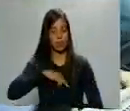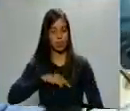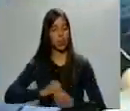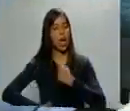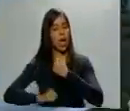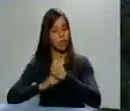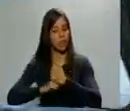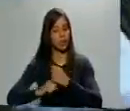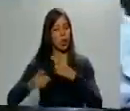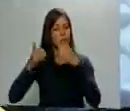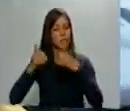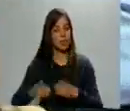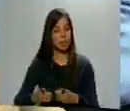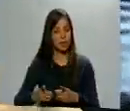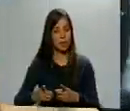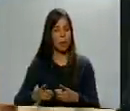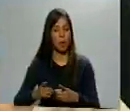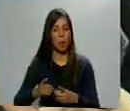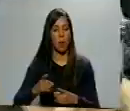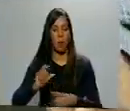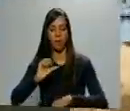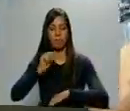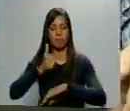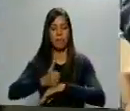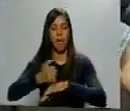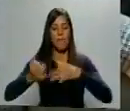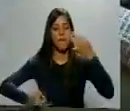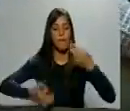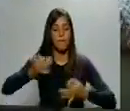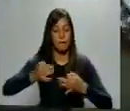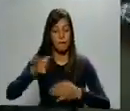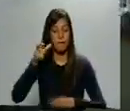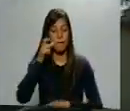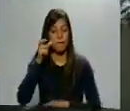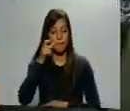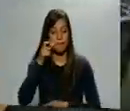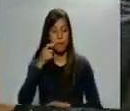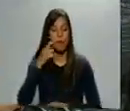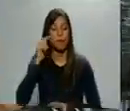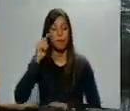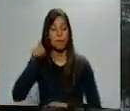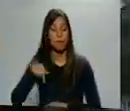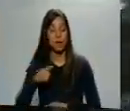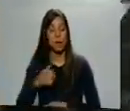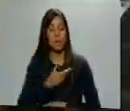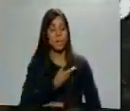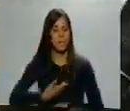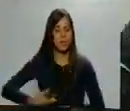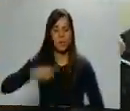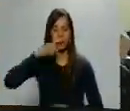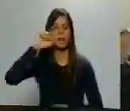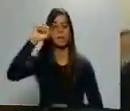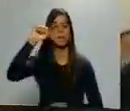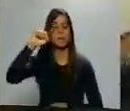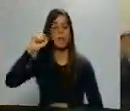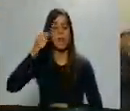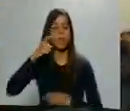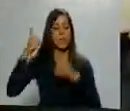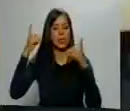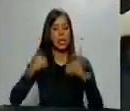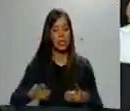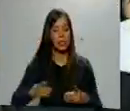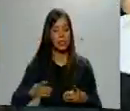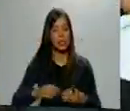la decisión del fiscal, del presidente Nicolás Maduro, por enfrentar esta gran batalla que se